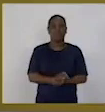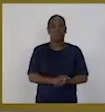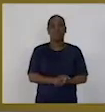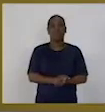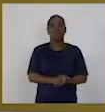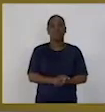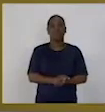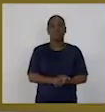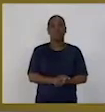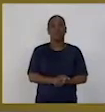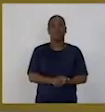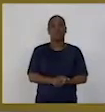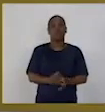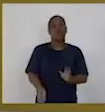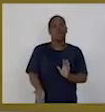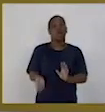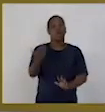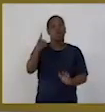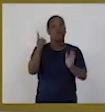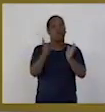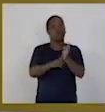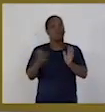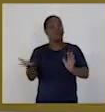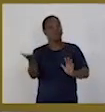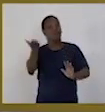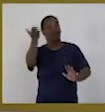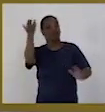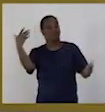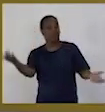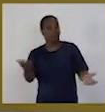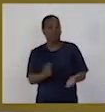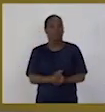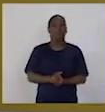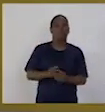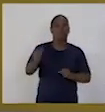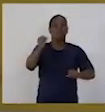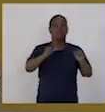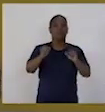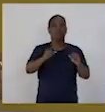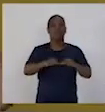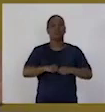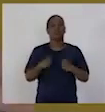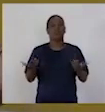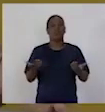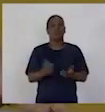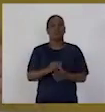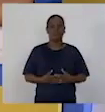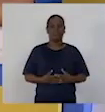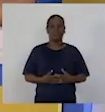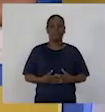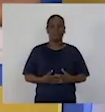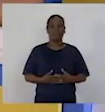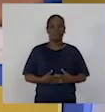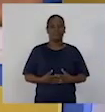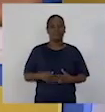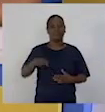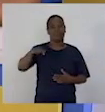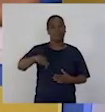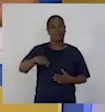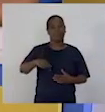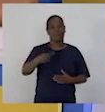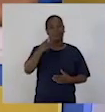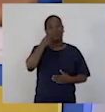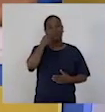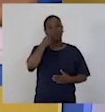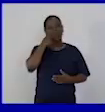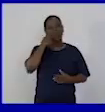lo tanto, aumentaría la velocidad de la reacción mayor que en una reacción no catalizada. Ahora, vamos a observar